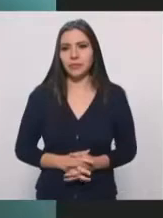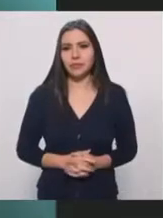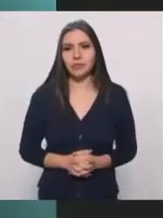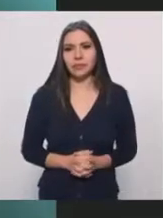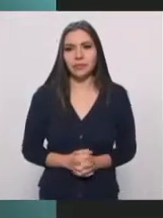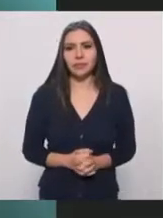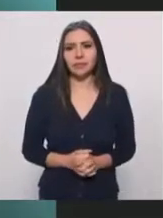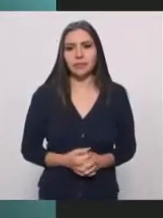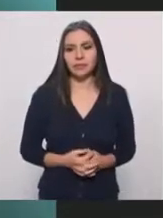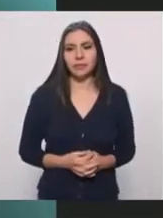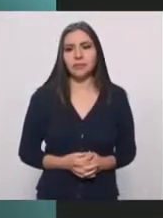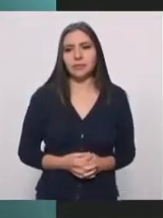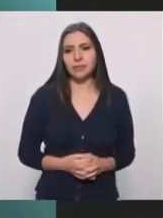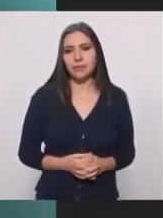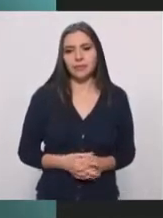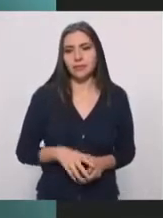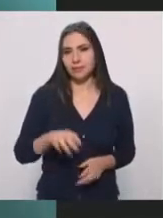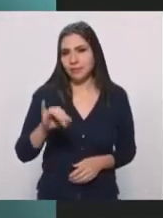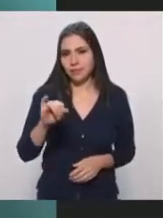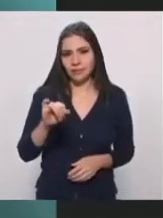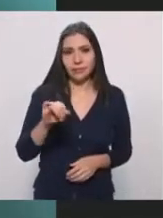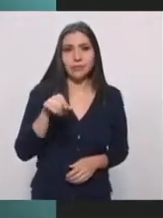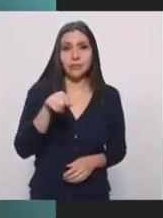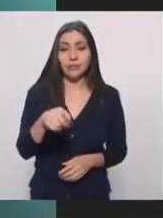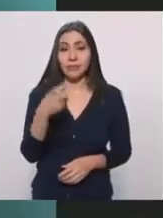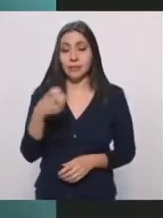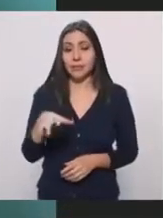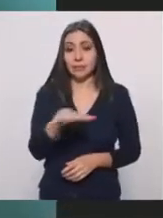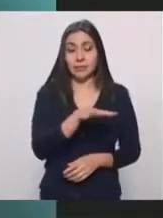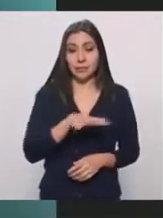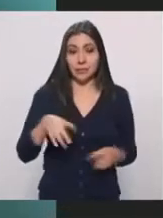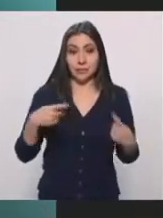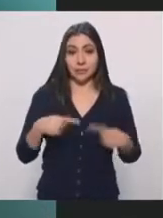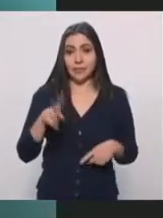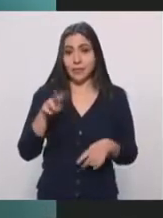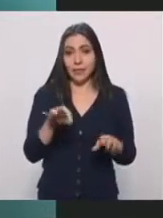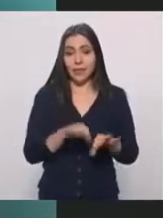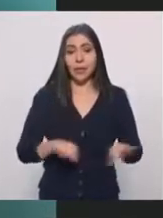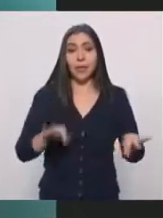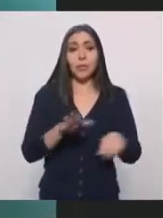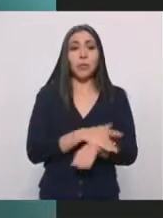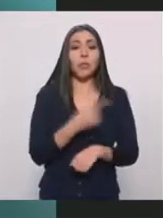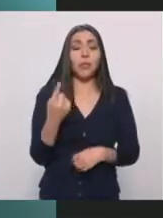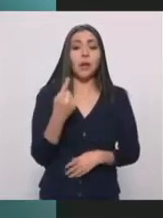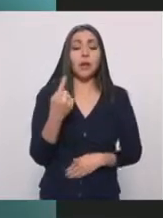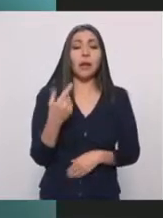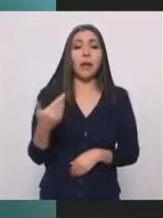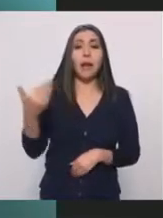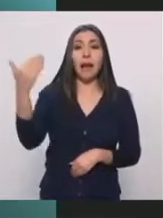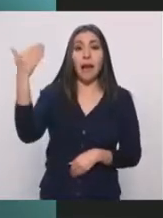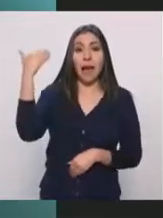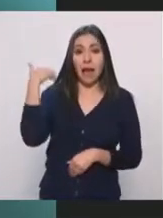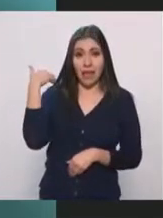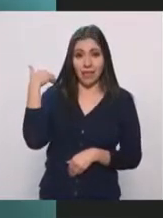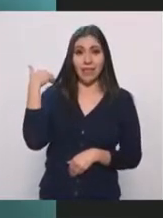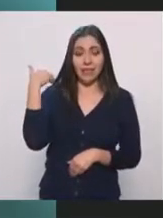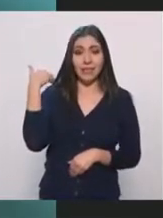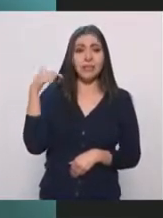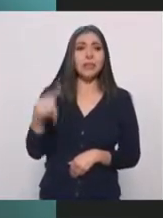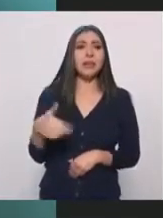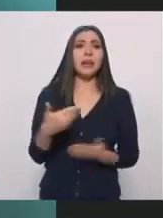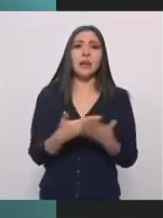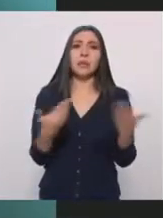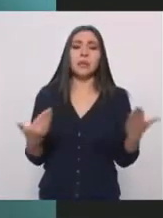es muy, muy importante porque justamente lo que antes era, ya no es ahora, ¿no? La forma